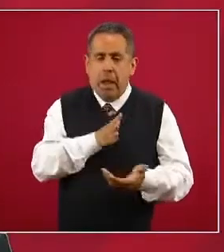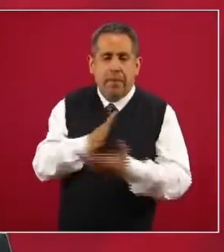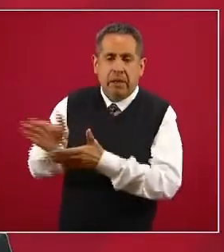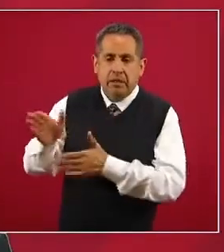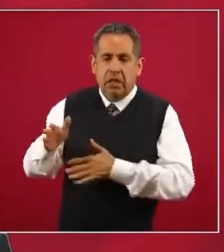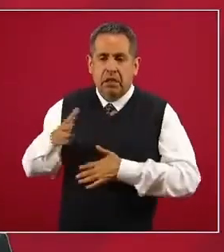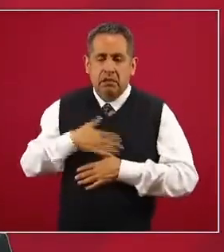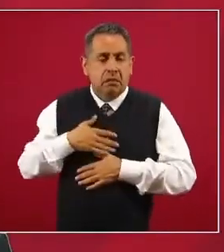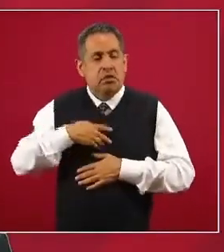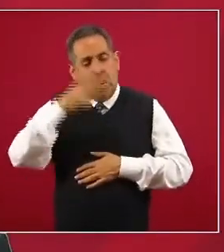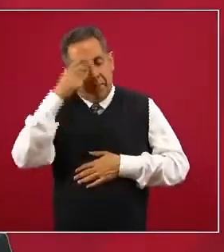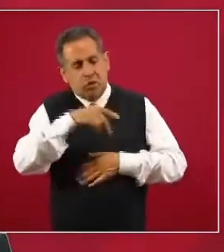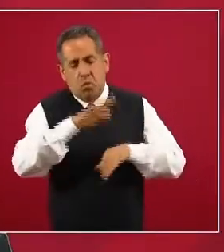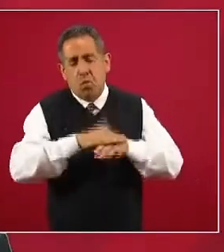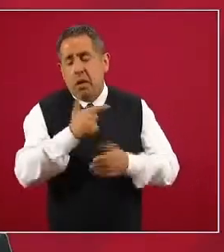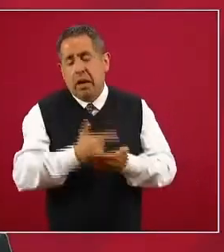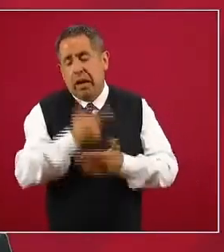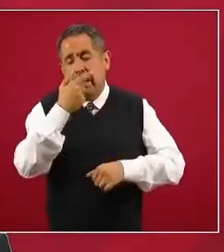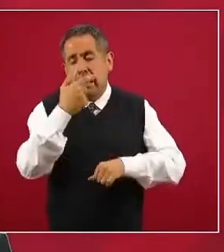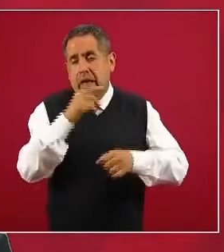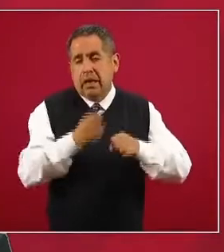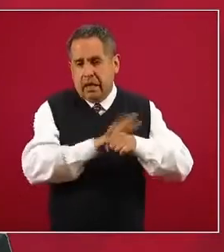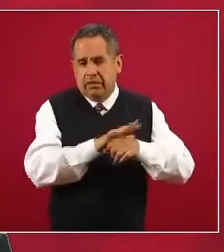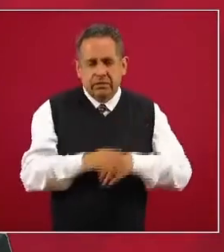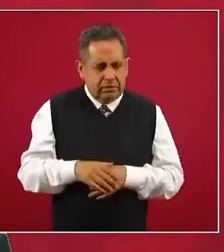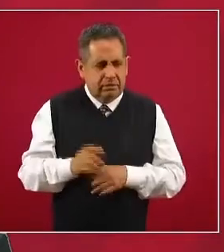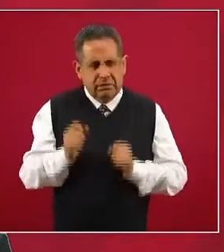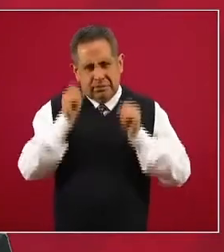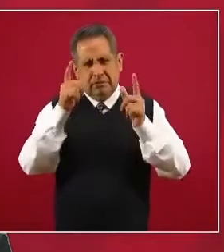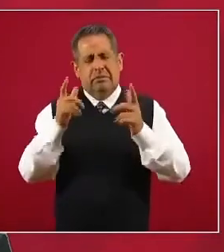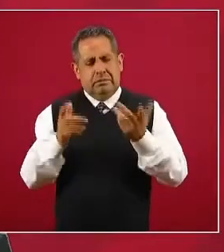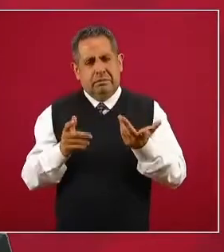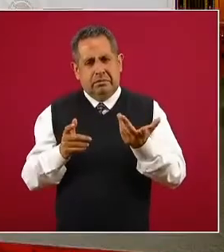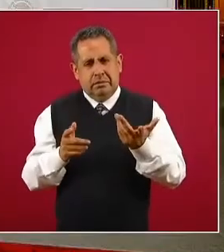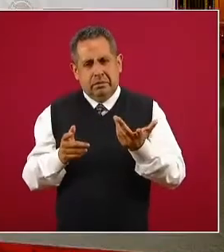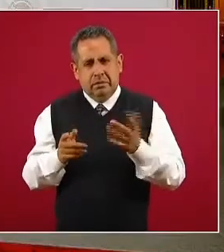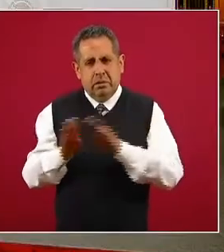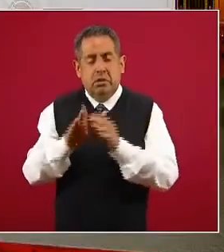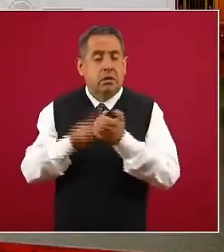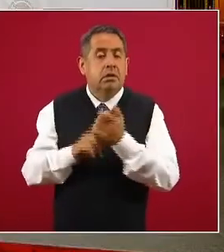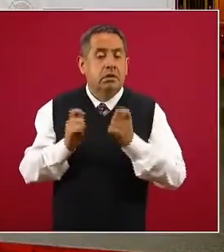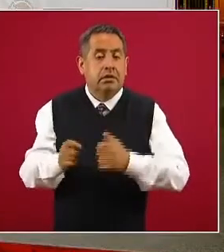porque consideramos a México muy afectado. Lo comento porque me llamó la atención que en un momento